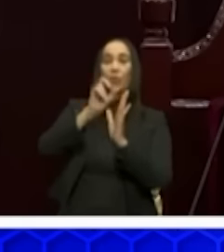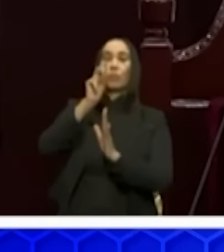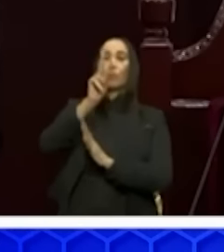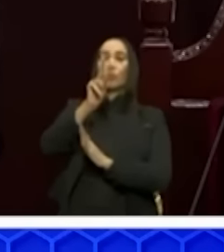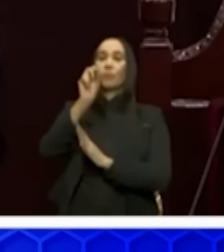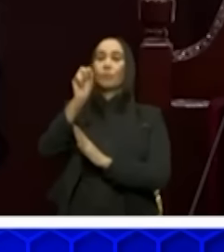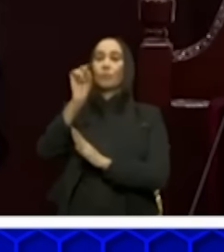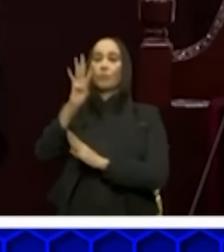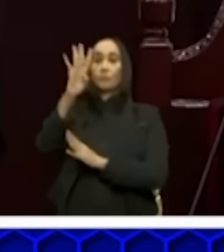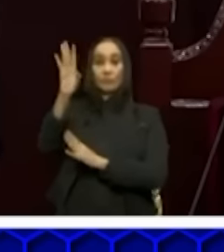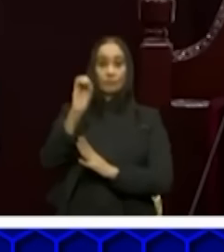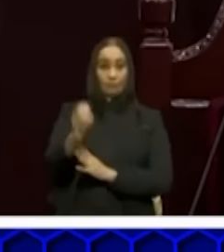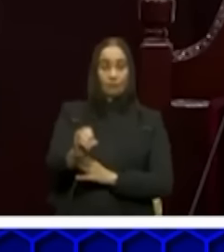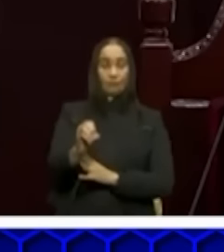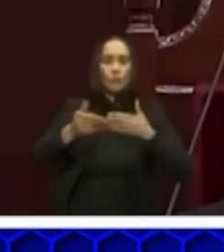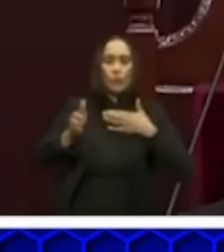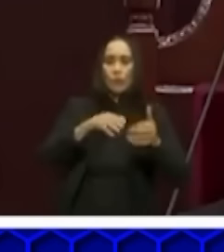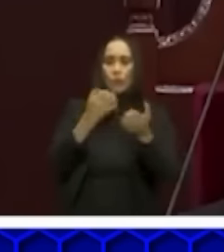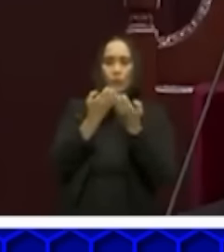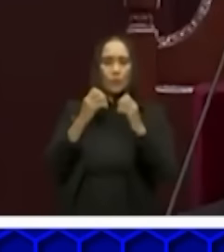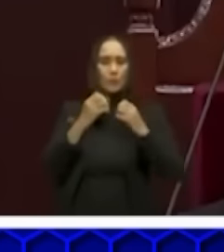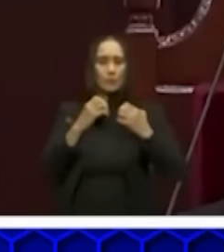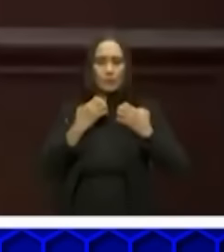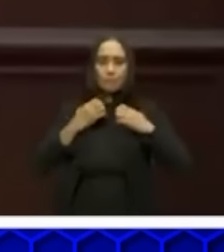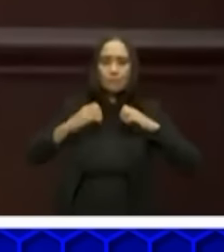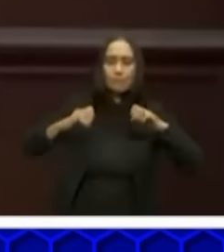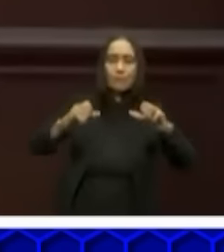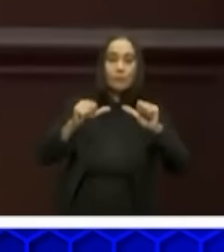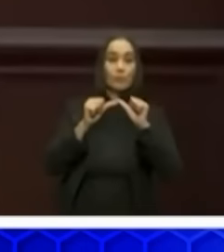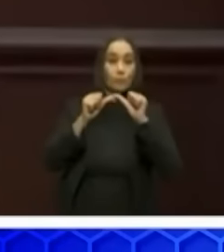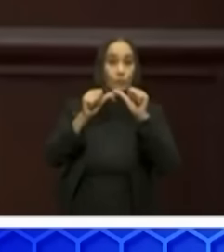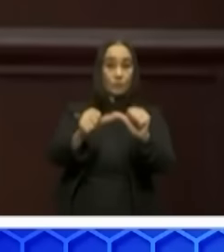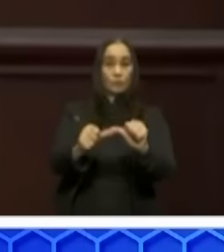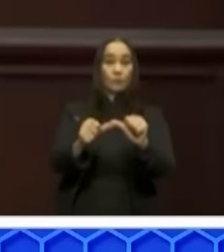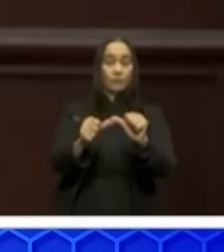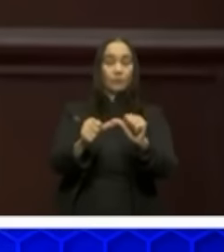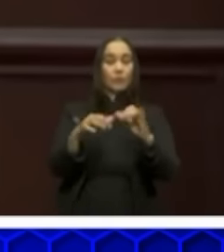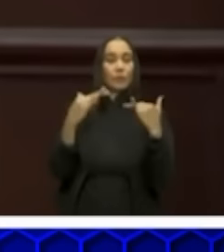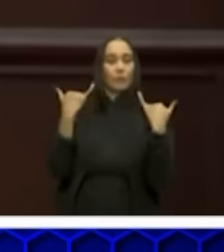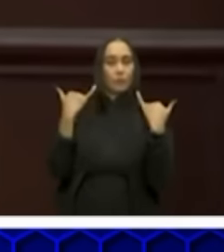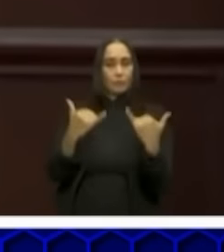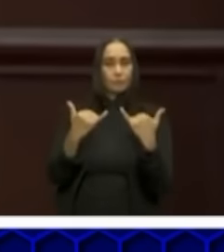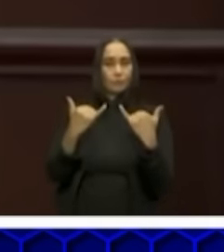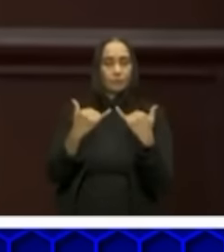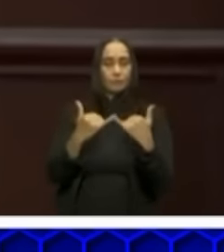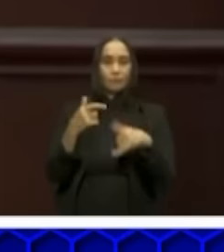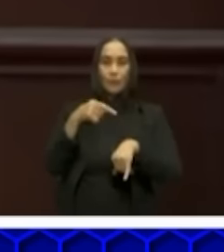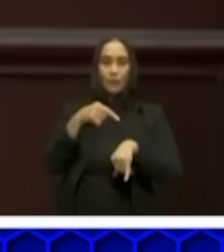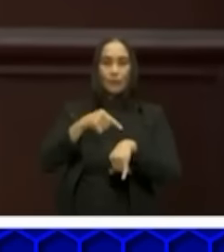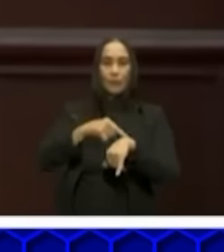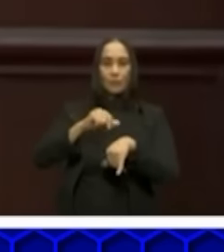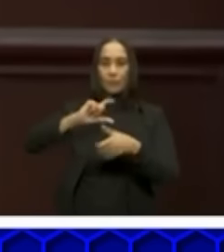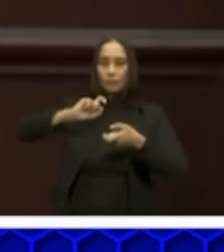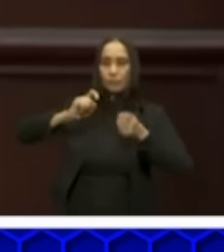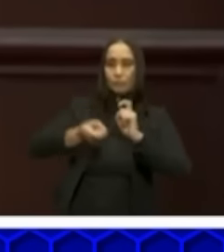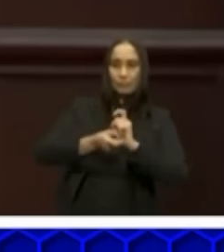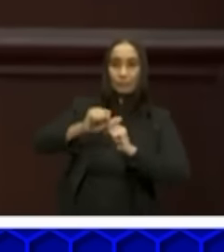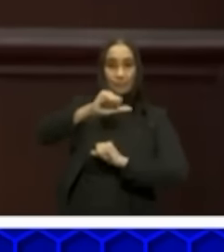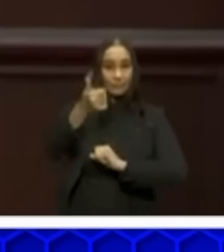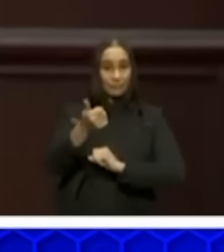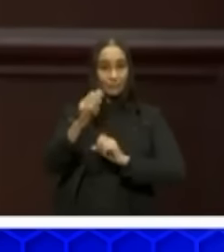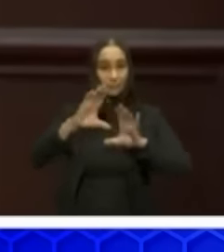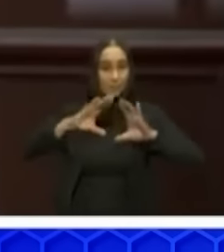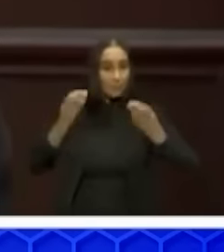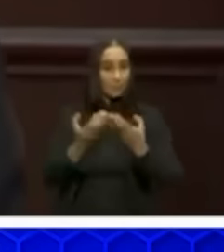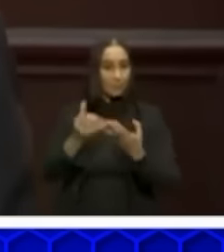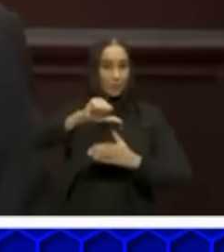Los dominicanos cada vez que me topo con gente sobre todo señores la República Dominicana tiene 11 millones de habitantes y